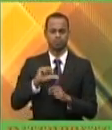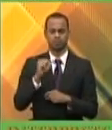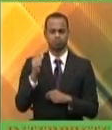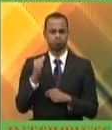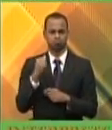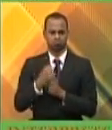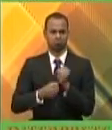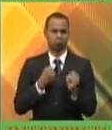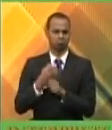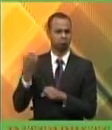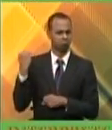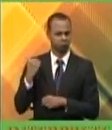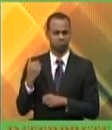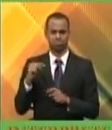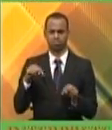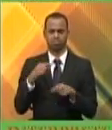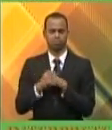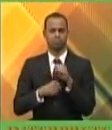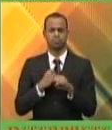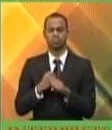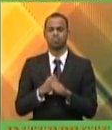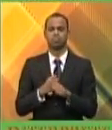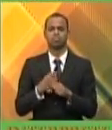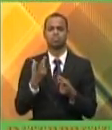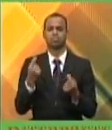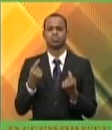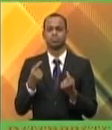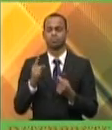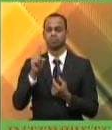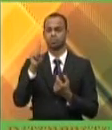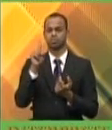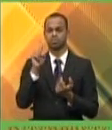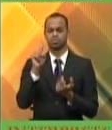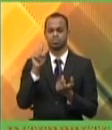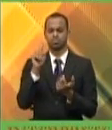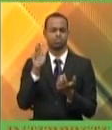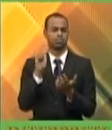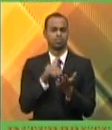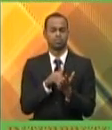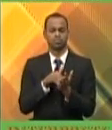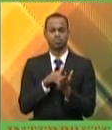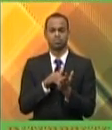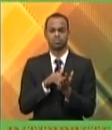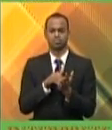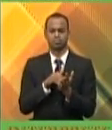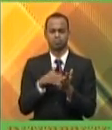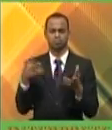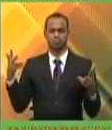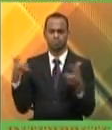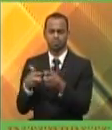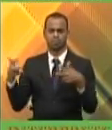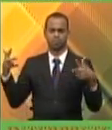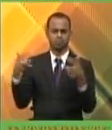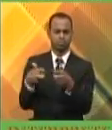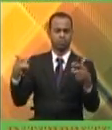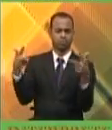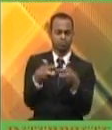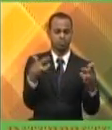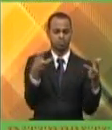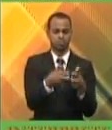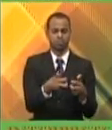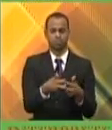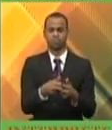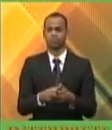hay el año pasado en lo que va de este año se han producido mil que ellos cuántos accidentes de tránsito